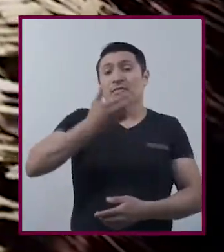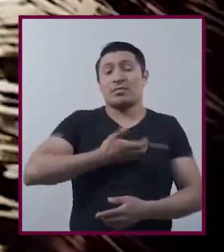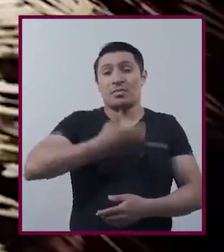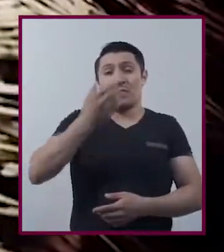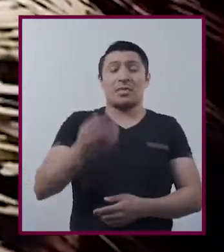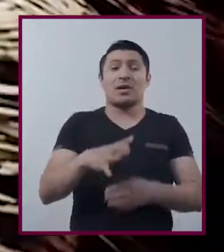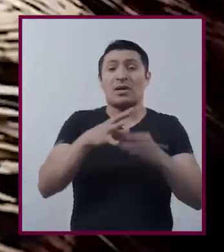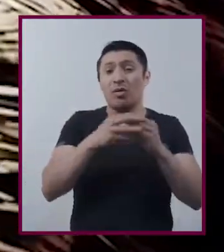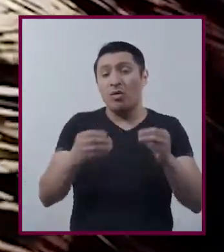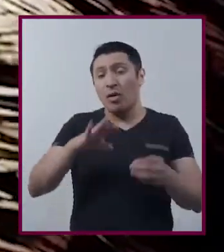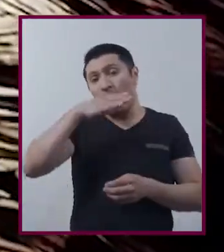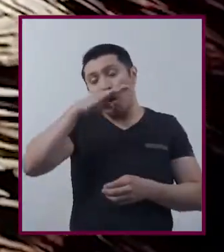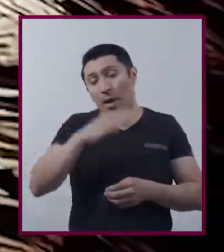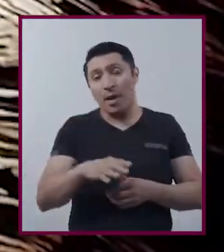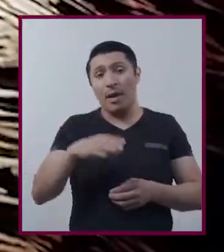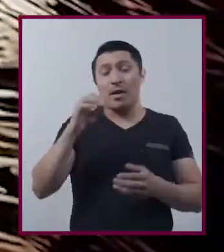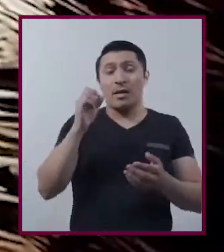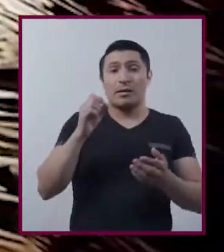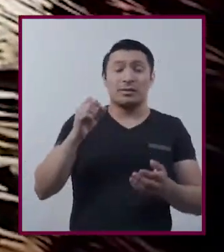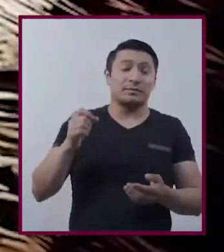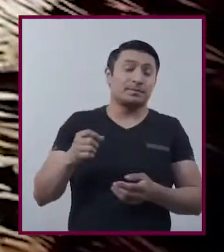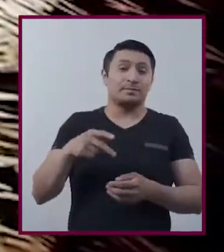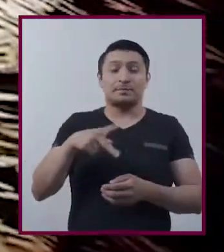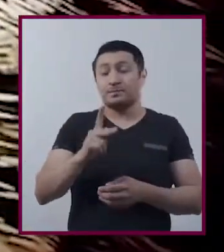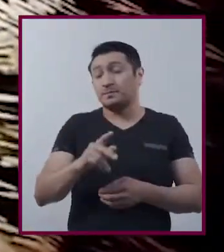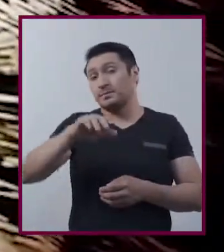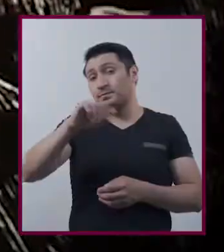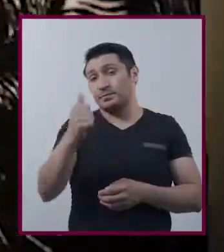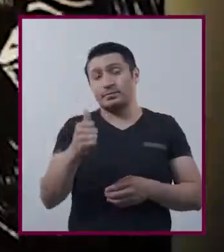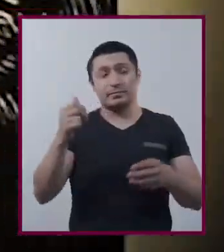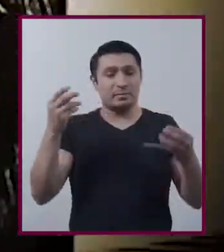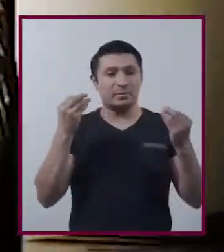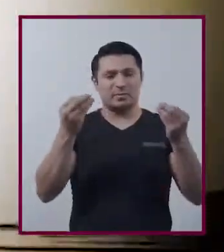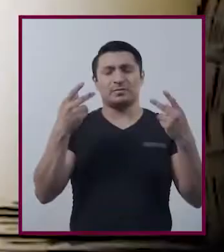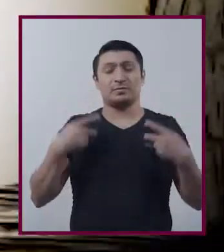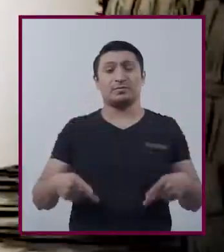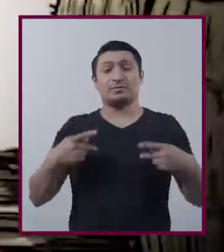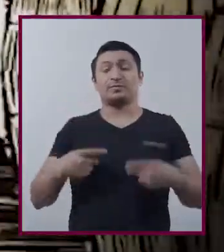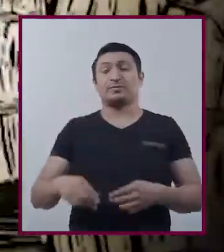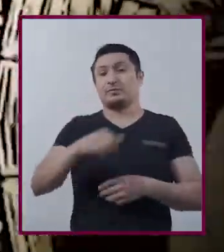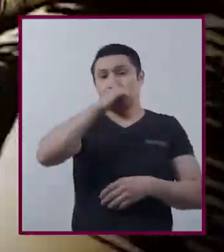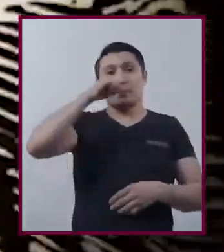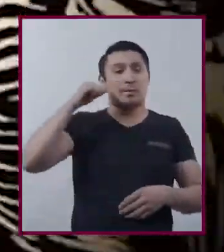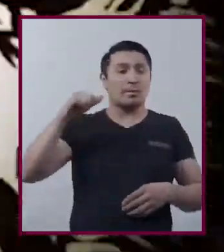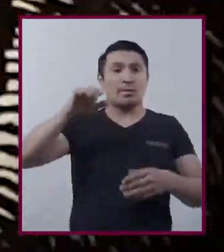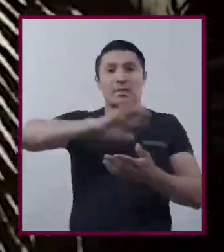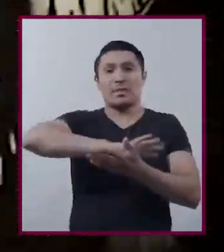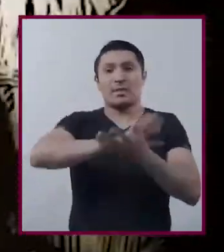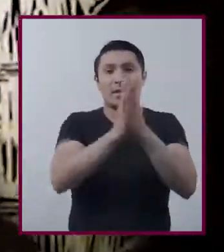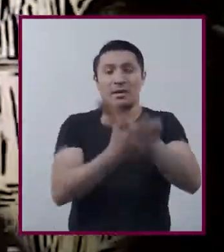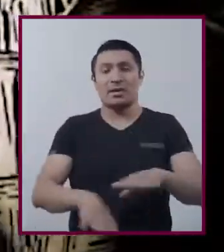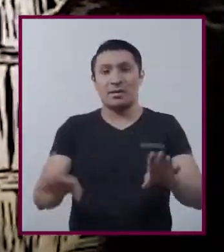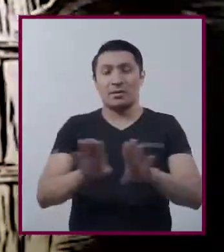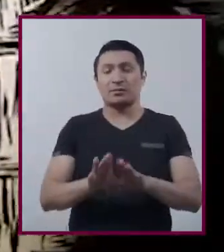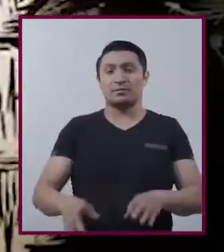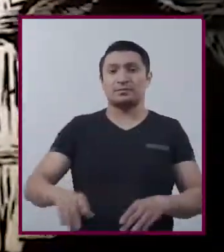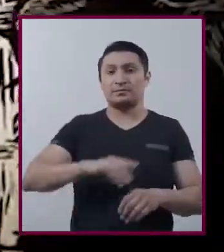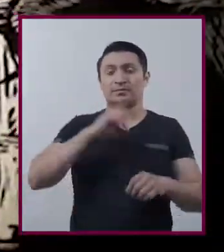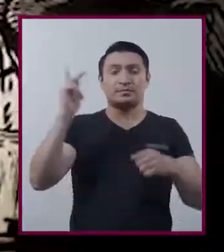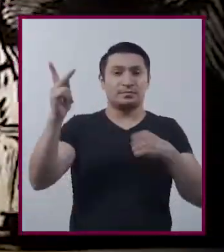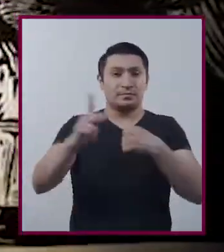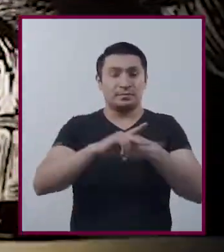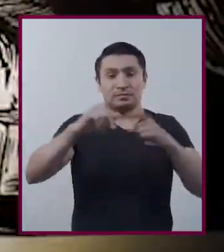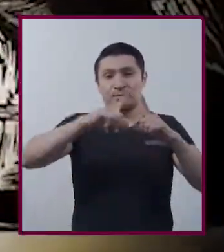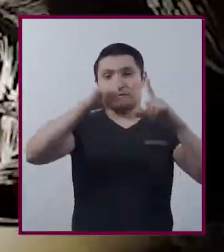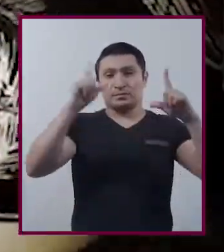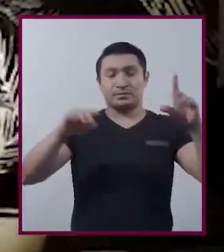algunas palomas, frutas, maíz, carbón de madera de encina, pero para otros, para muchos, Benito Juárez se había puesto